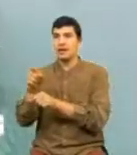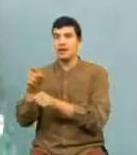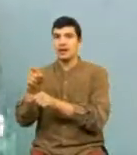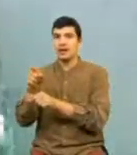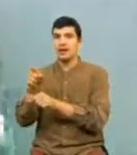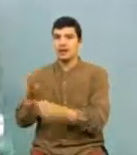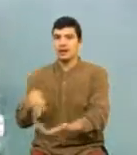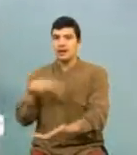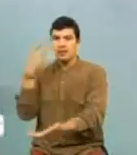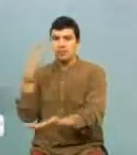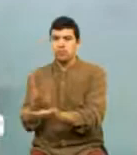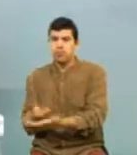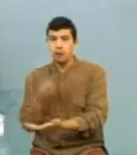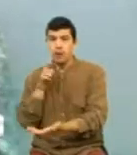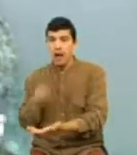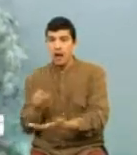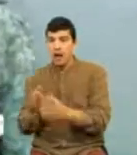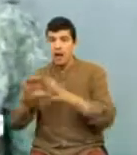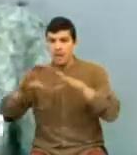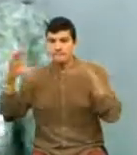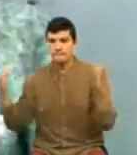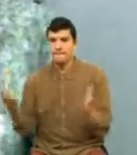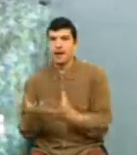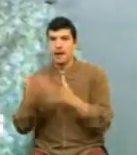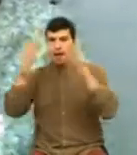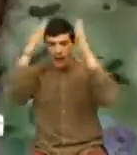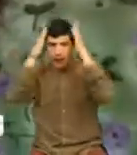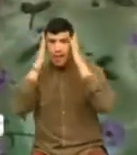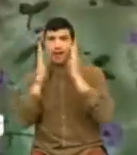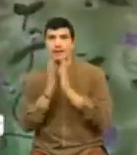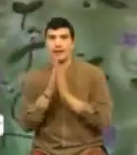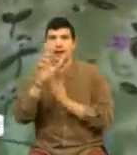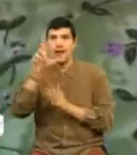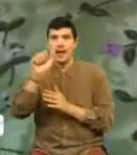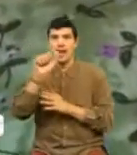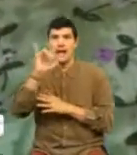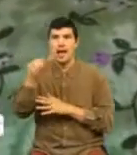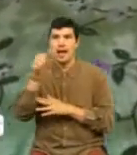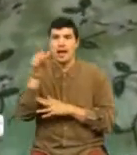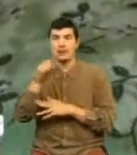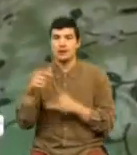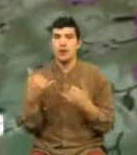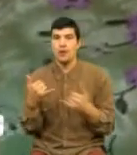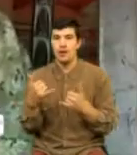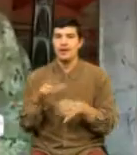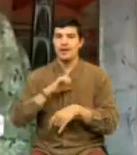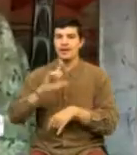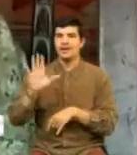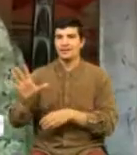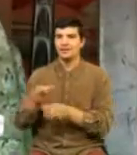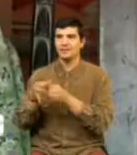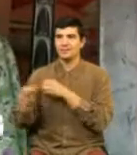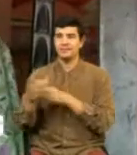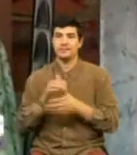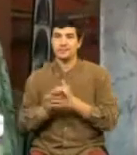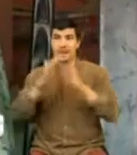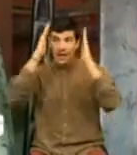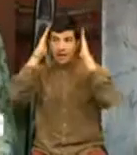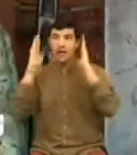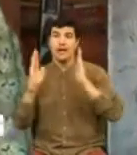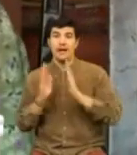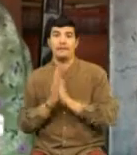que se reveló la Virgen de las Lajitas, hoy patrona de ese municipio. La Virgen Santísima me